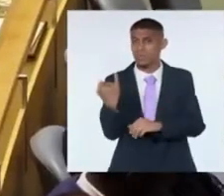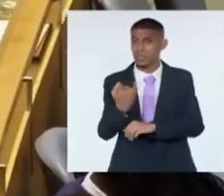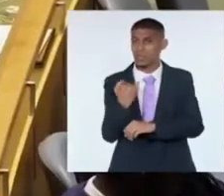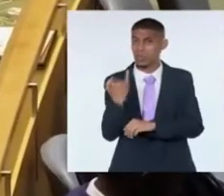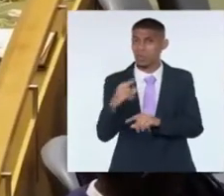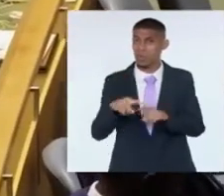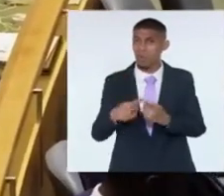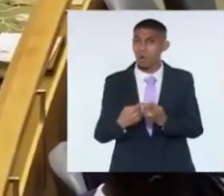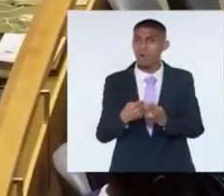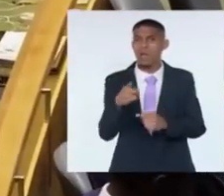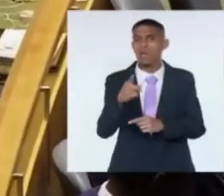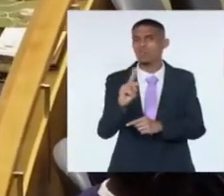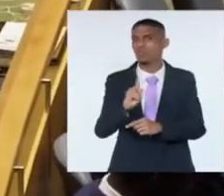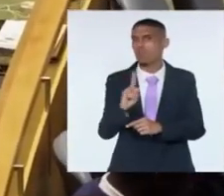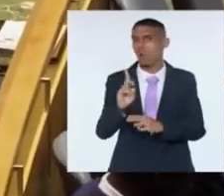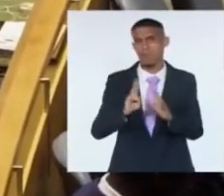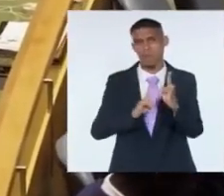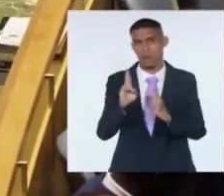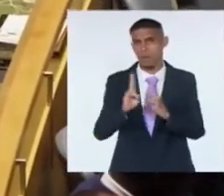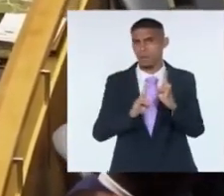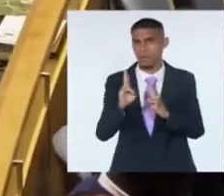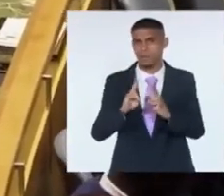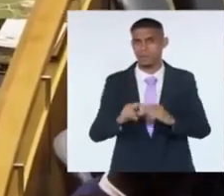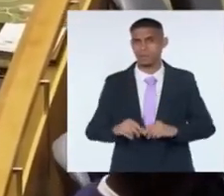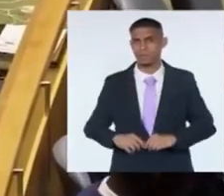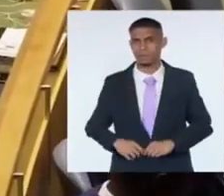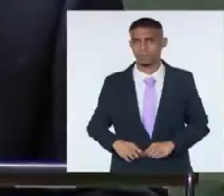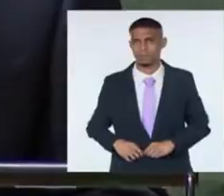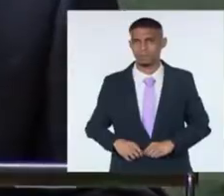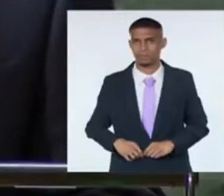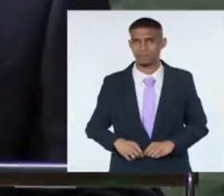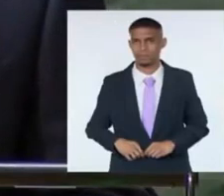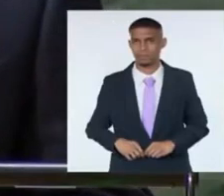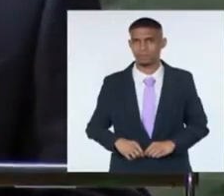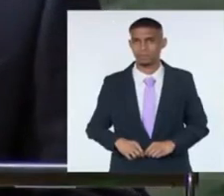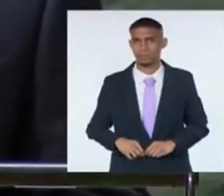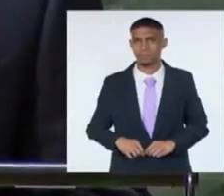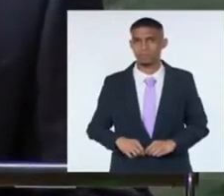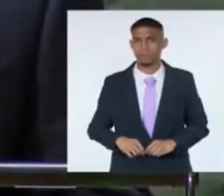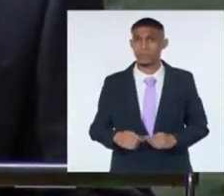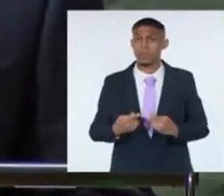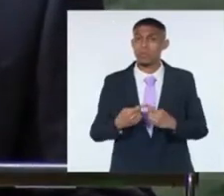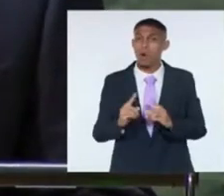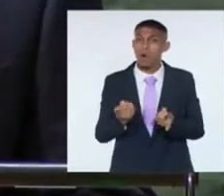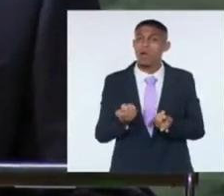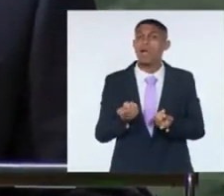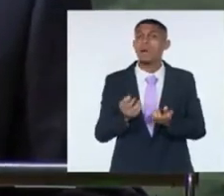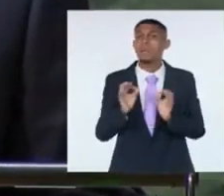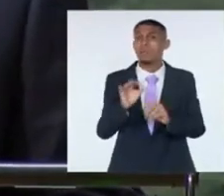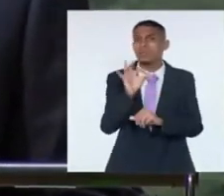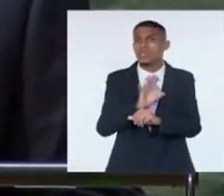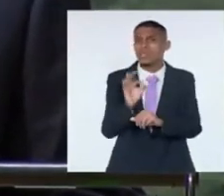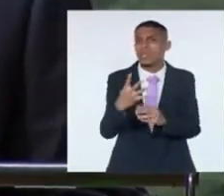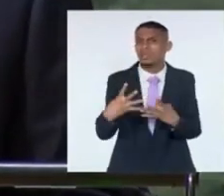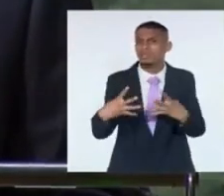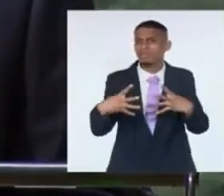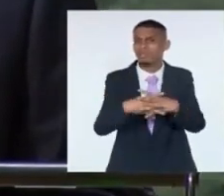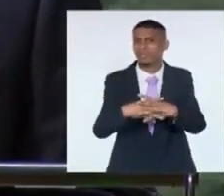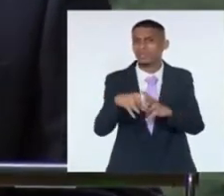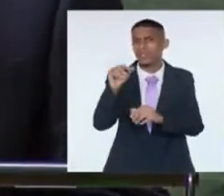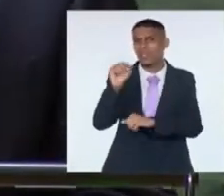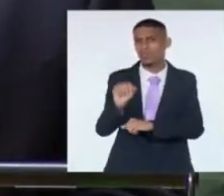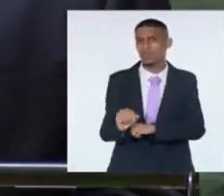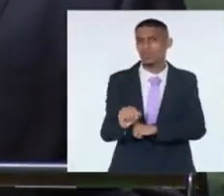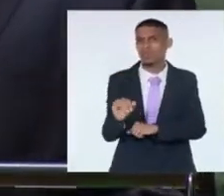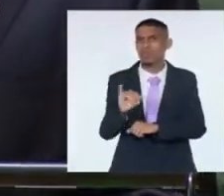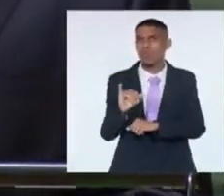profundamente injusta a la crónica y disfuncional porque fue diseñada para lucrar con las reservas del sur perpetuar